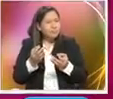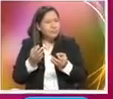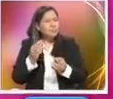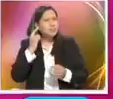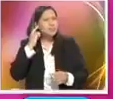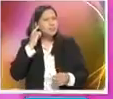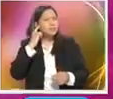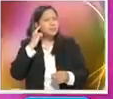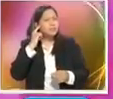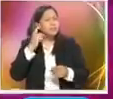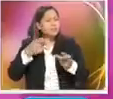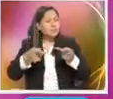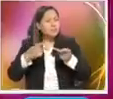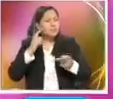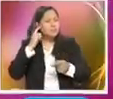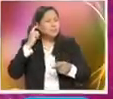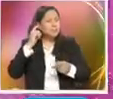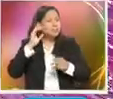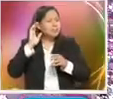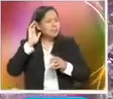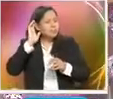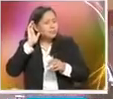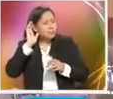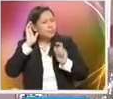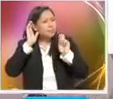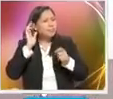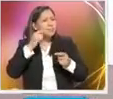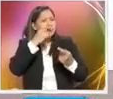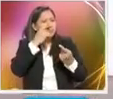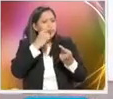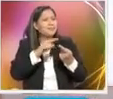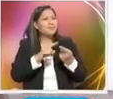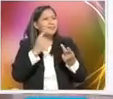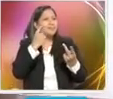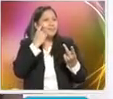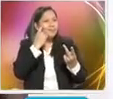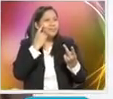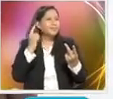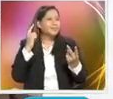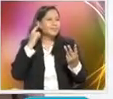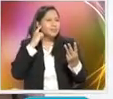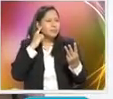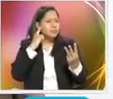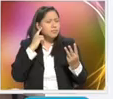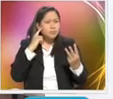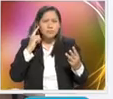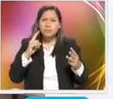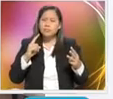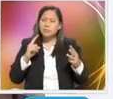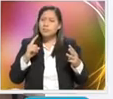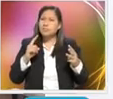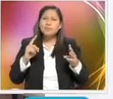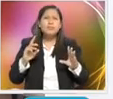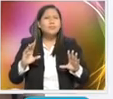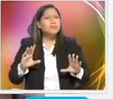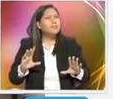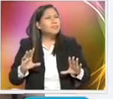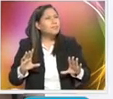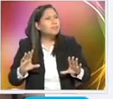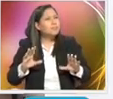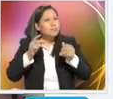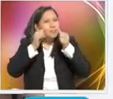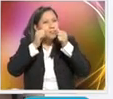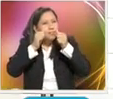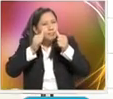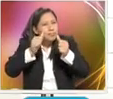alertar nuestro sentido del olfato, de la vista. Todos los sentidos se van conjuntando para crear una